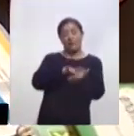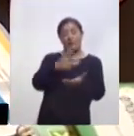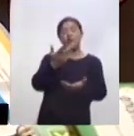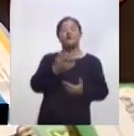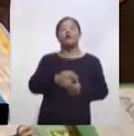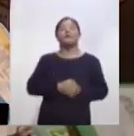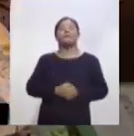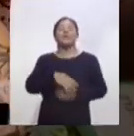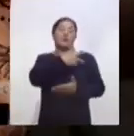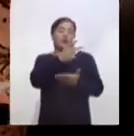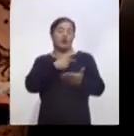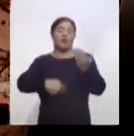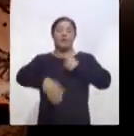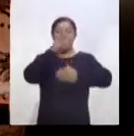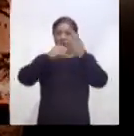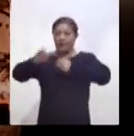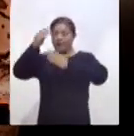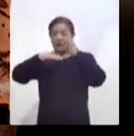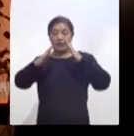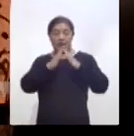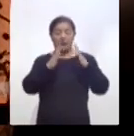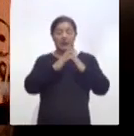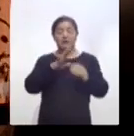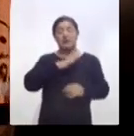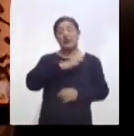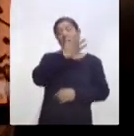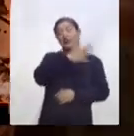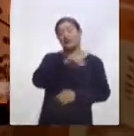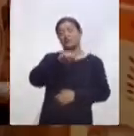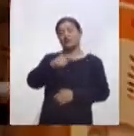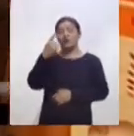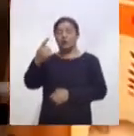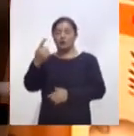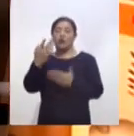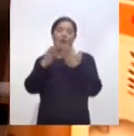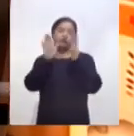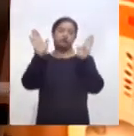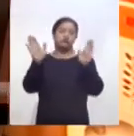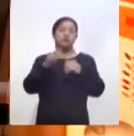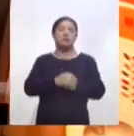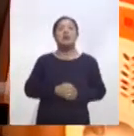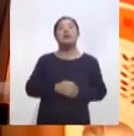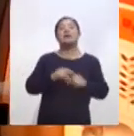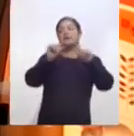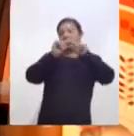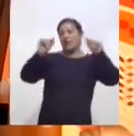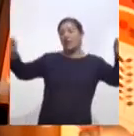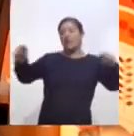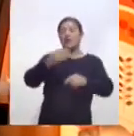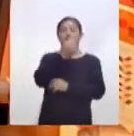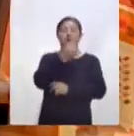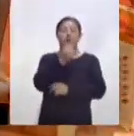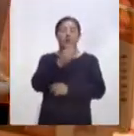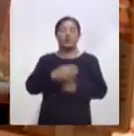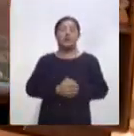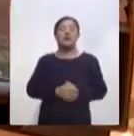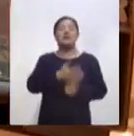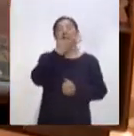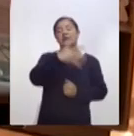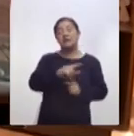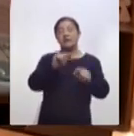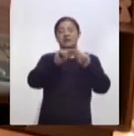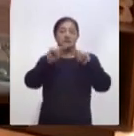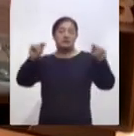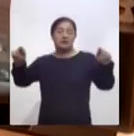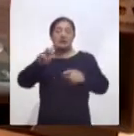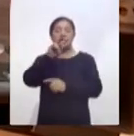Aprende en Casa, que se transmite a través del canal 10.1 de Televisión Abierta y en el sistema de cable canal 9 análogo y 10 digital de